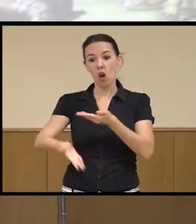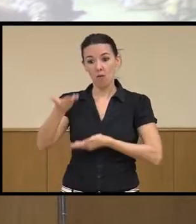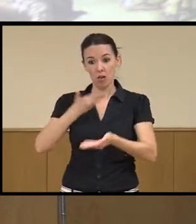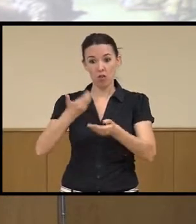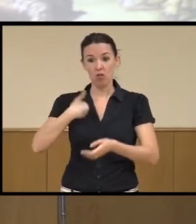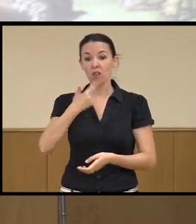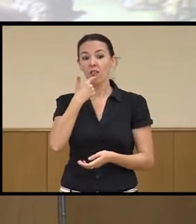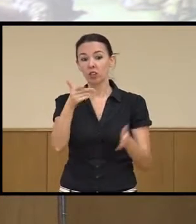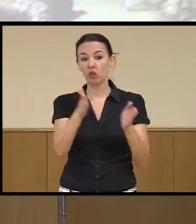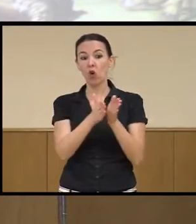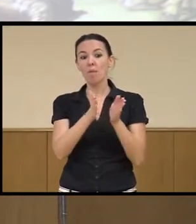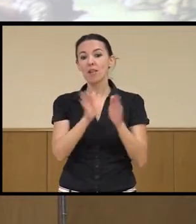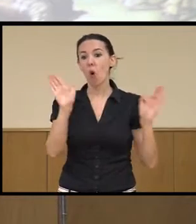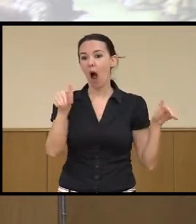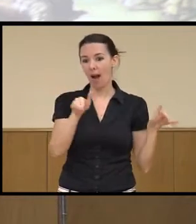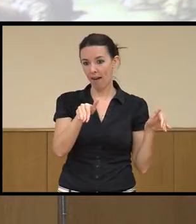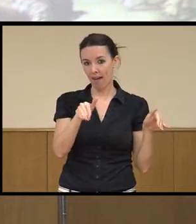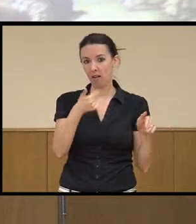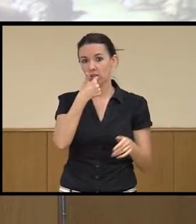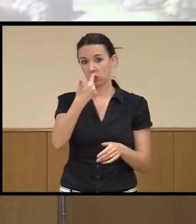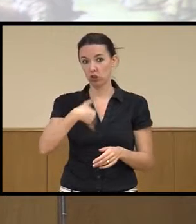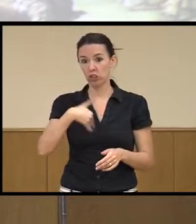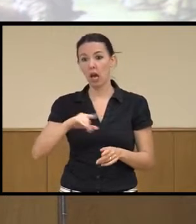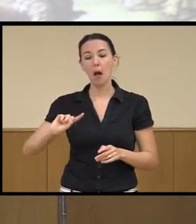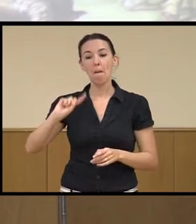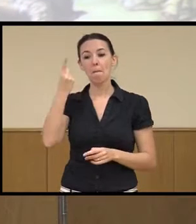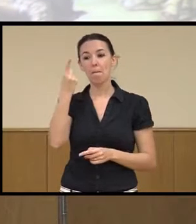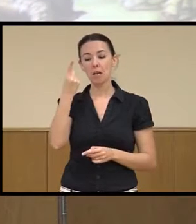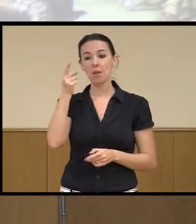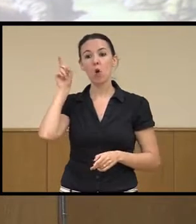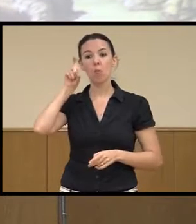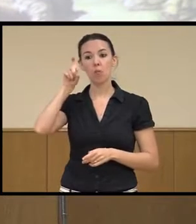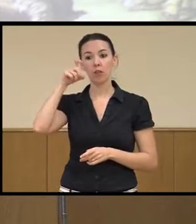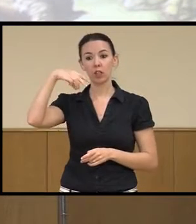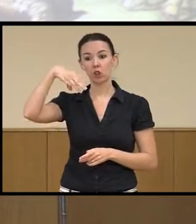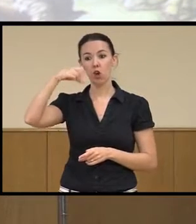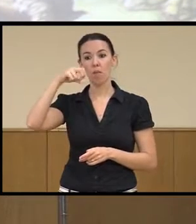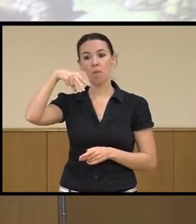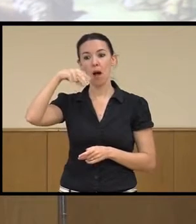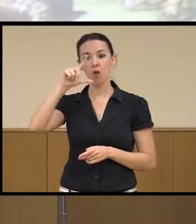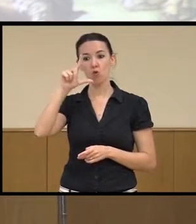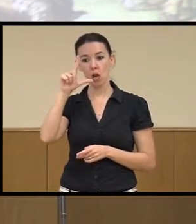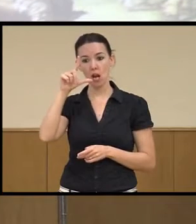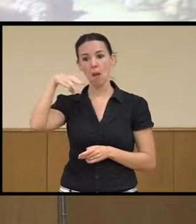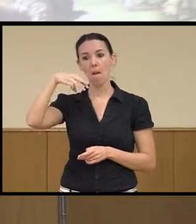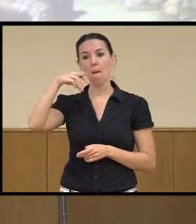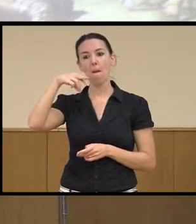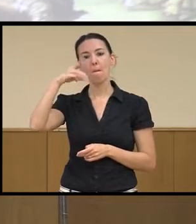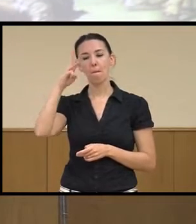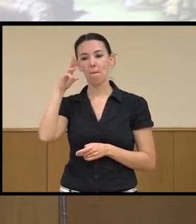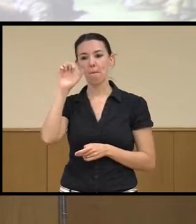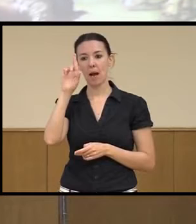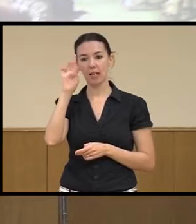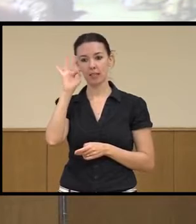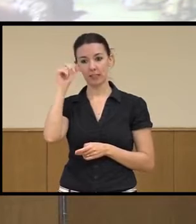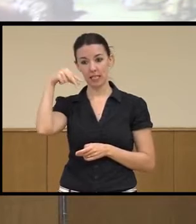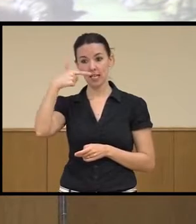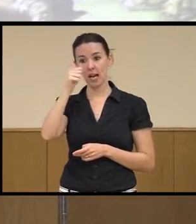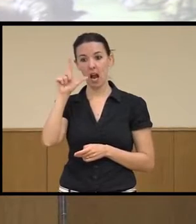ya ha dicho mi compañero Ángel, de, en primer lugar, el profesor Manolo Martín Galán, que es profesor titular